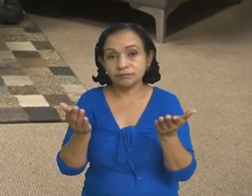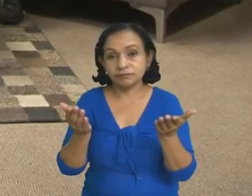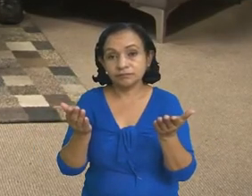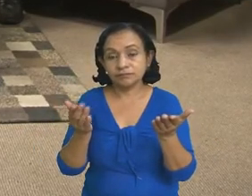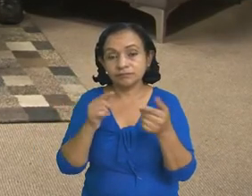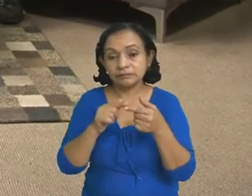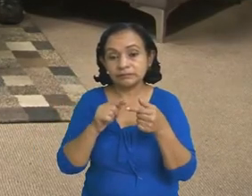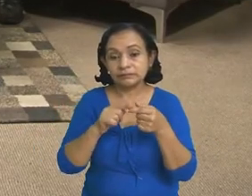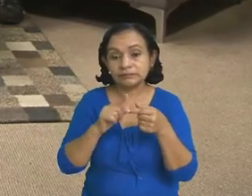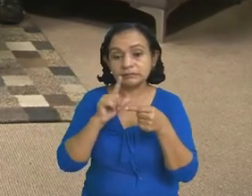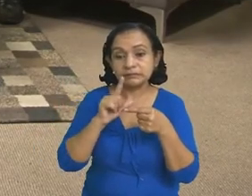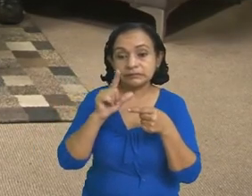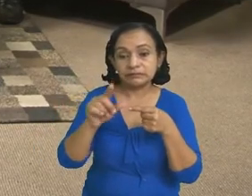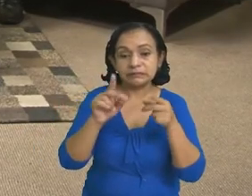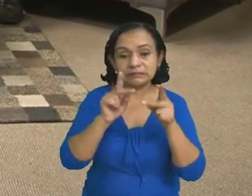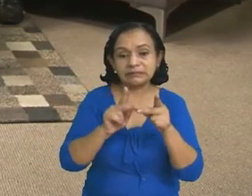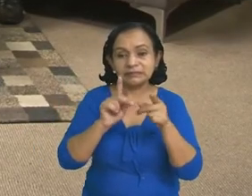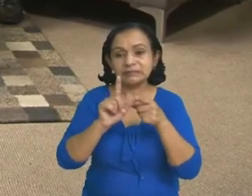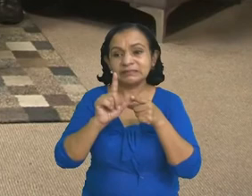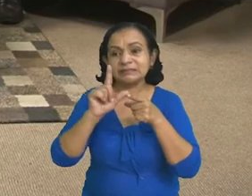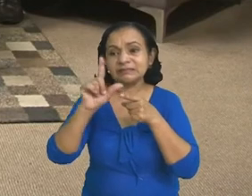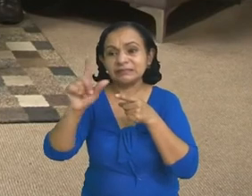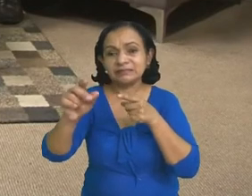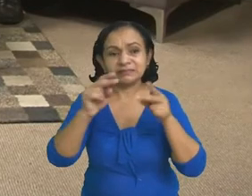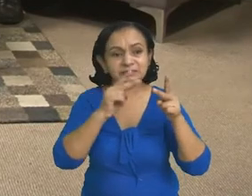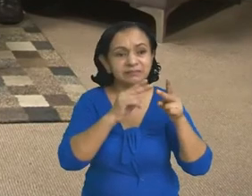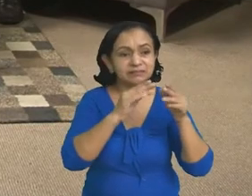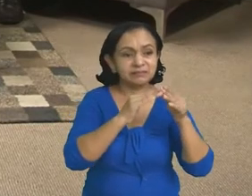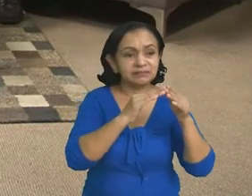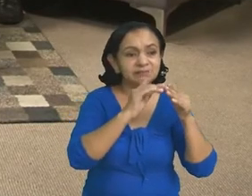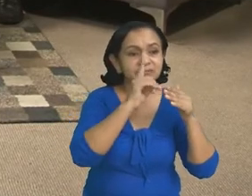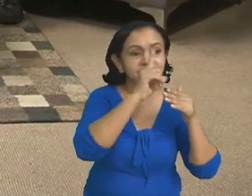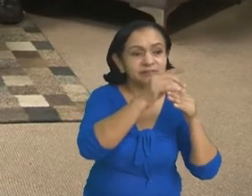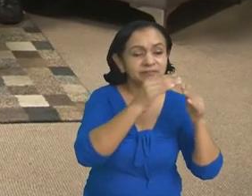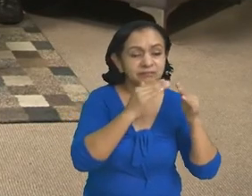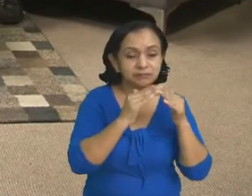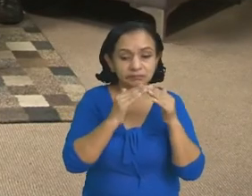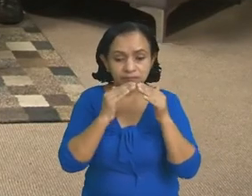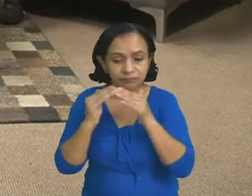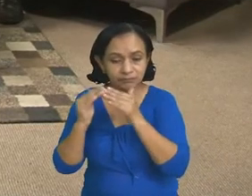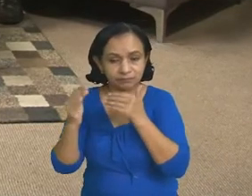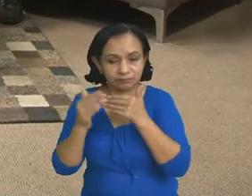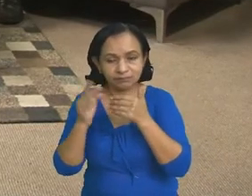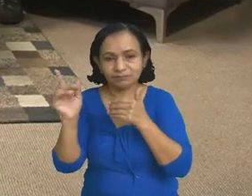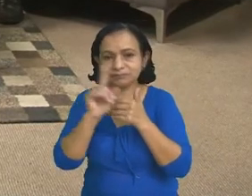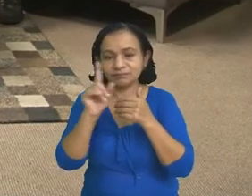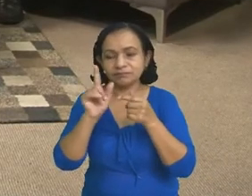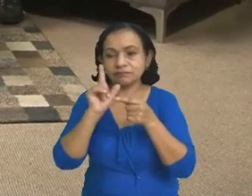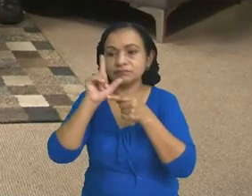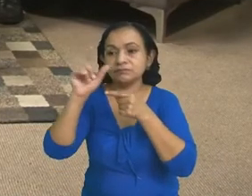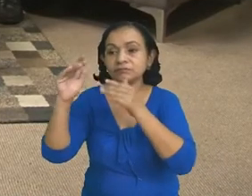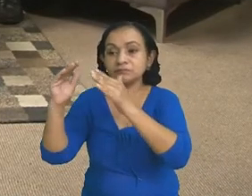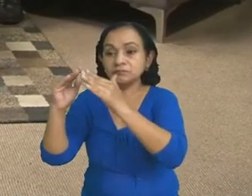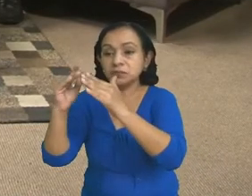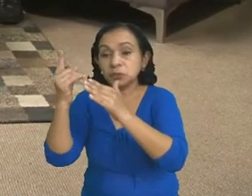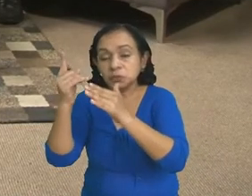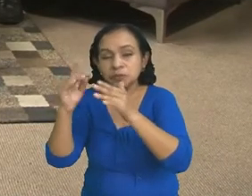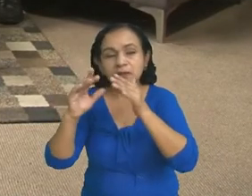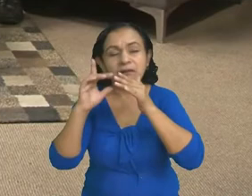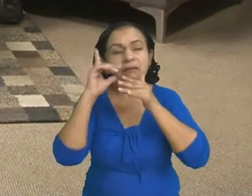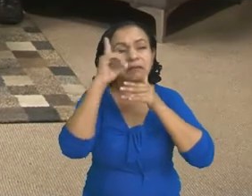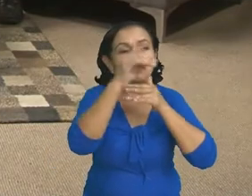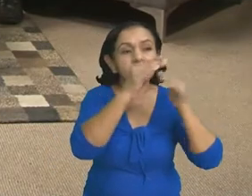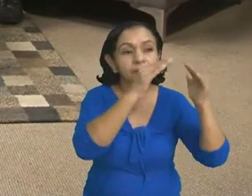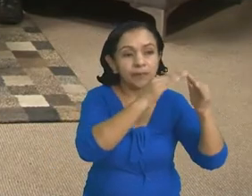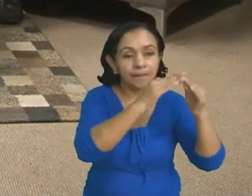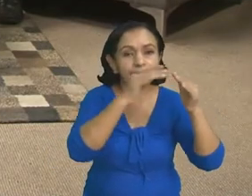por la dispersión que hay de la población, por lo lejano que es del territorio, pues lo que es la costa Caribe, o sea, si aquí